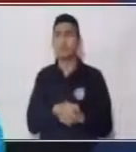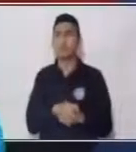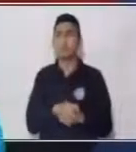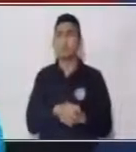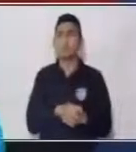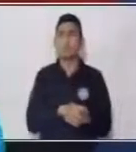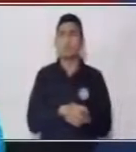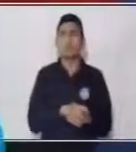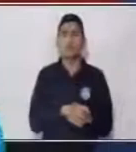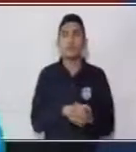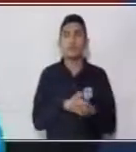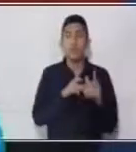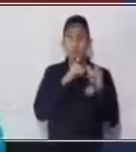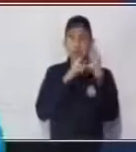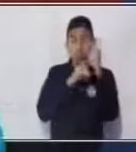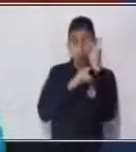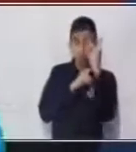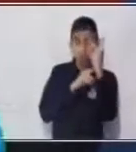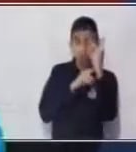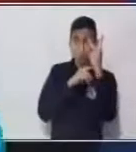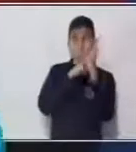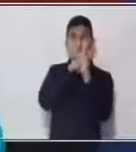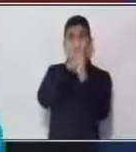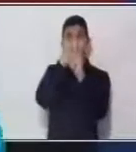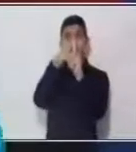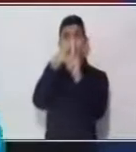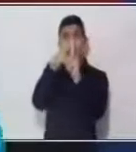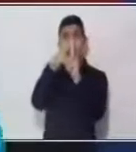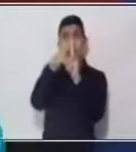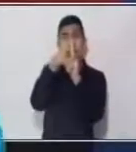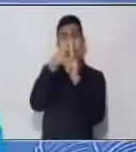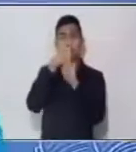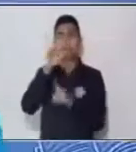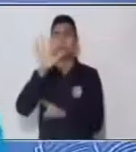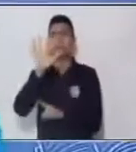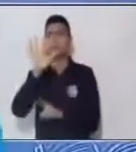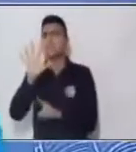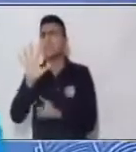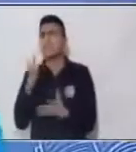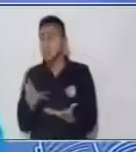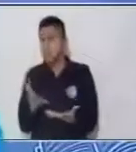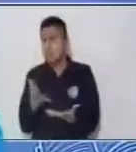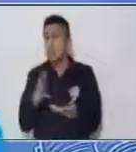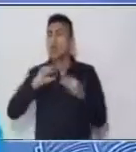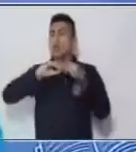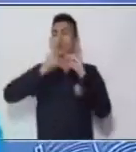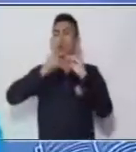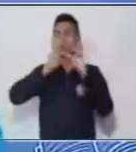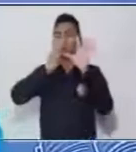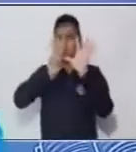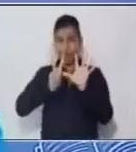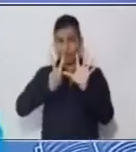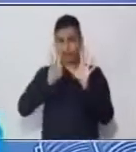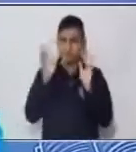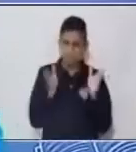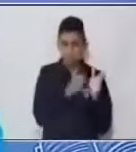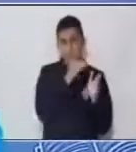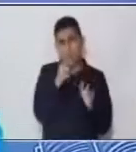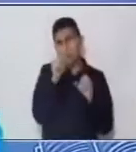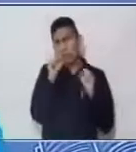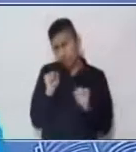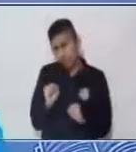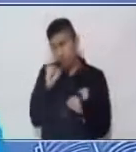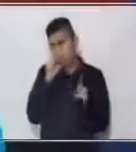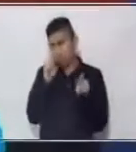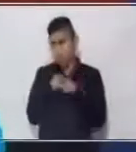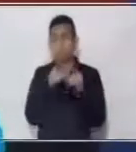girar y decir 2 y aquí tenemos el 5, 2 más 5 son 7. O podemos decir